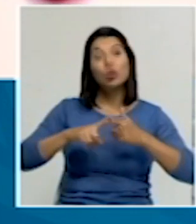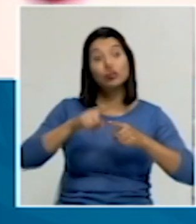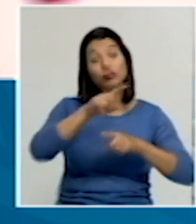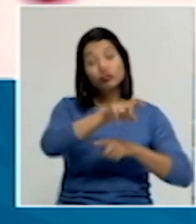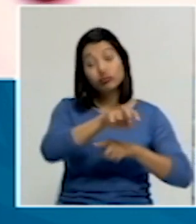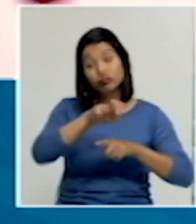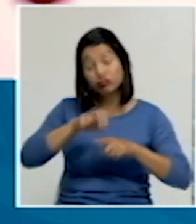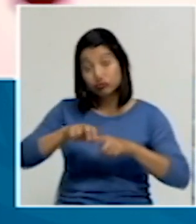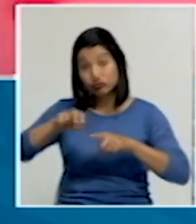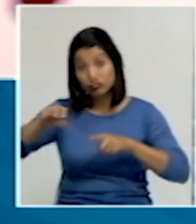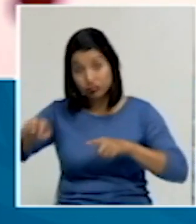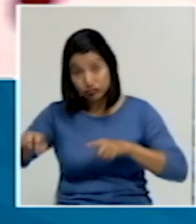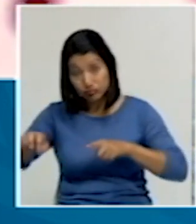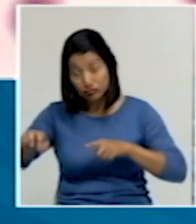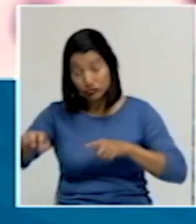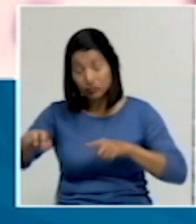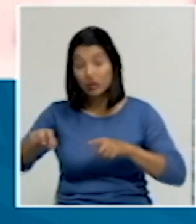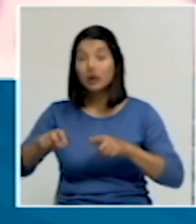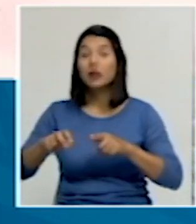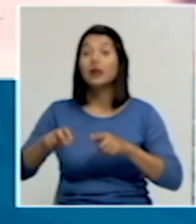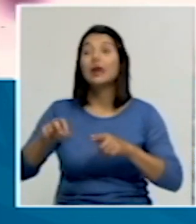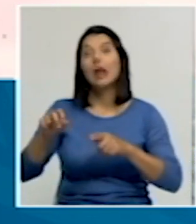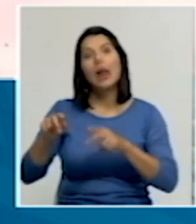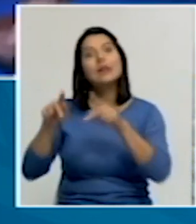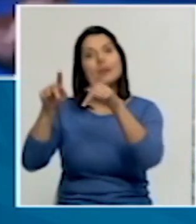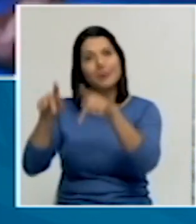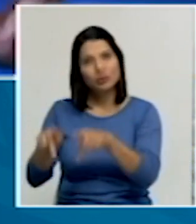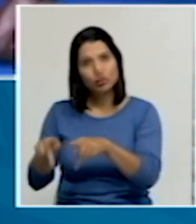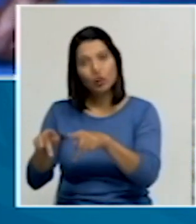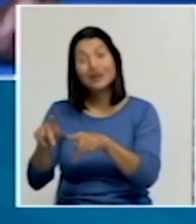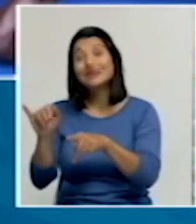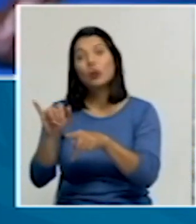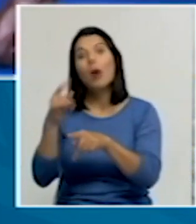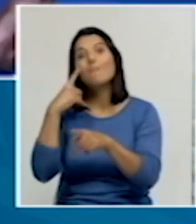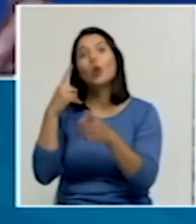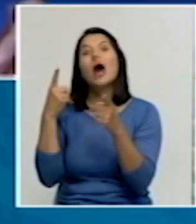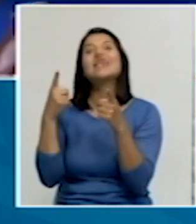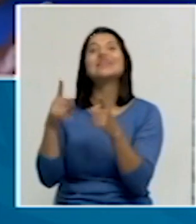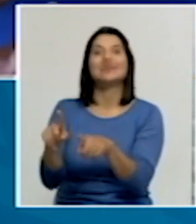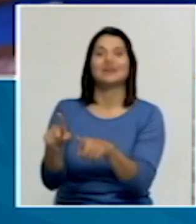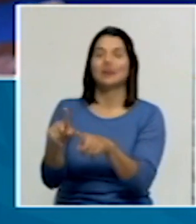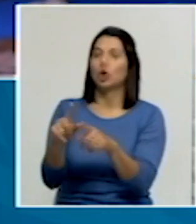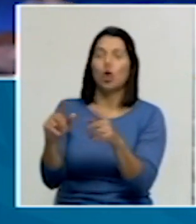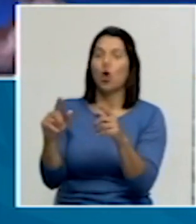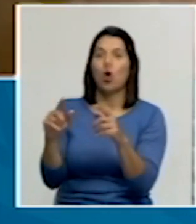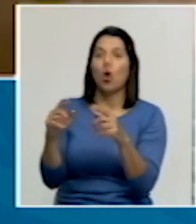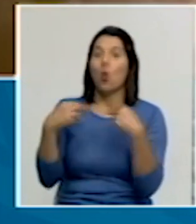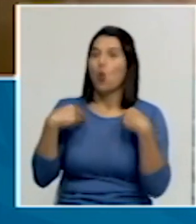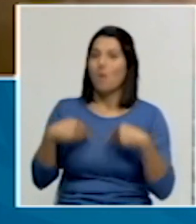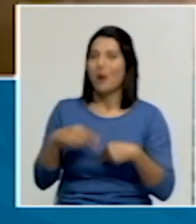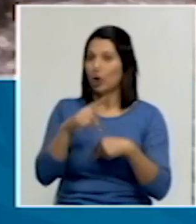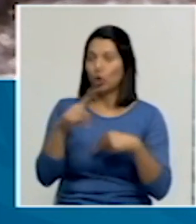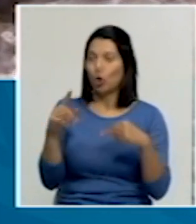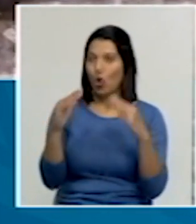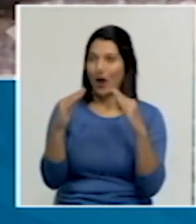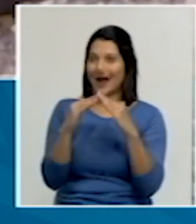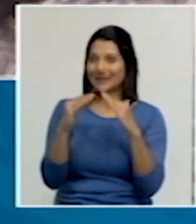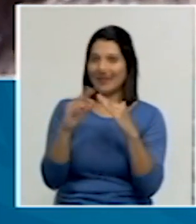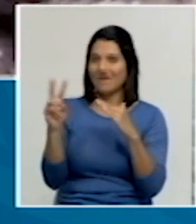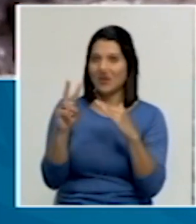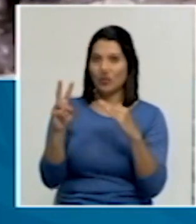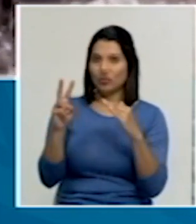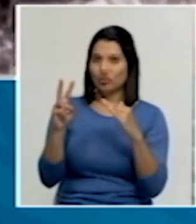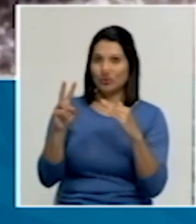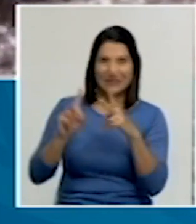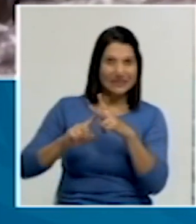en personas, que también somos hospedadores accidentales. Por eso es que cuando este virus ingresa